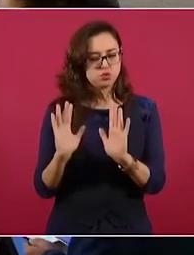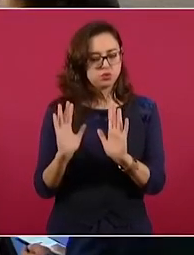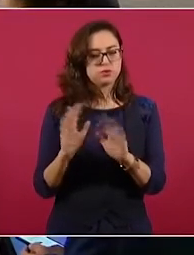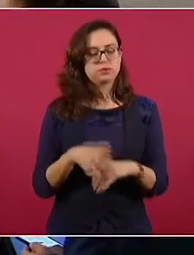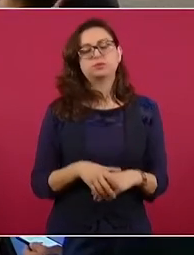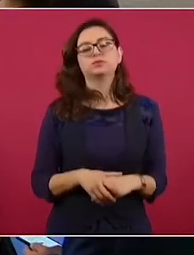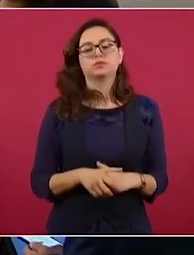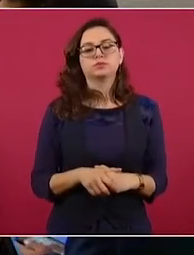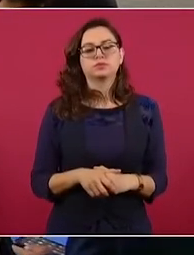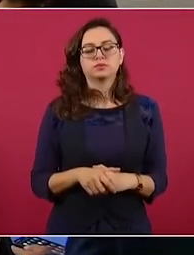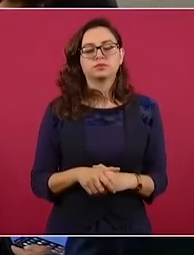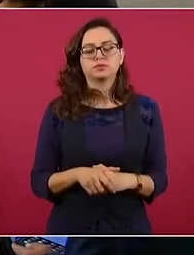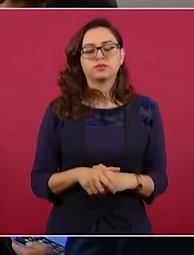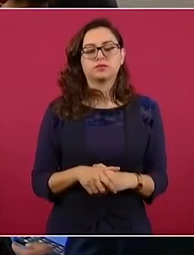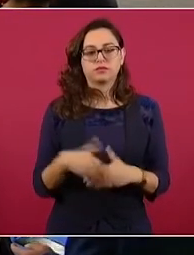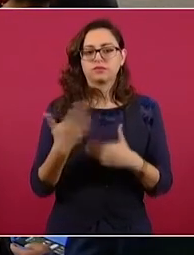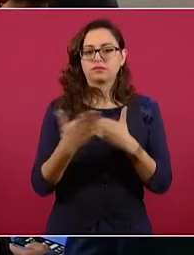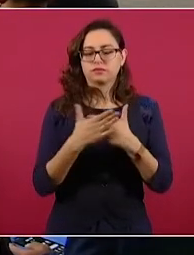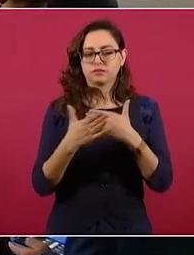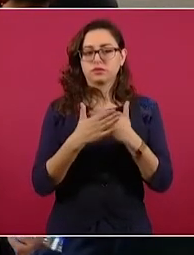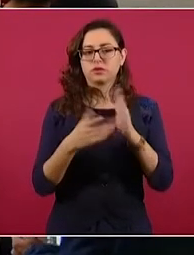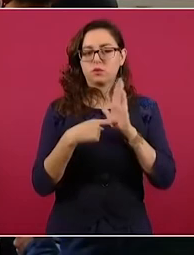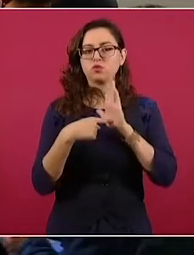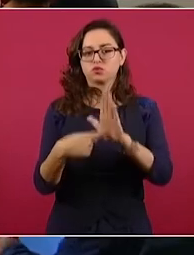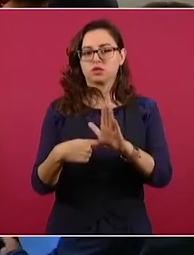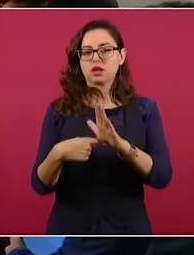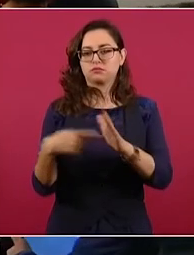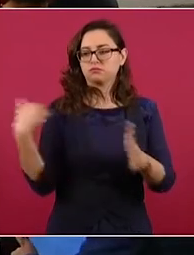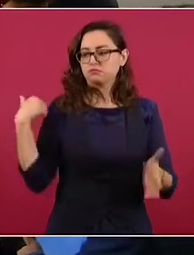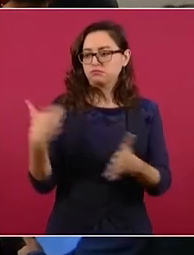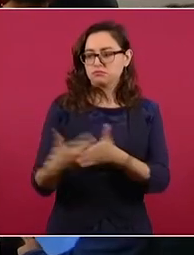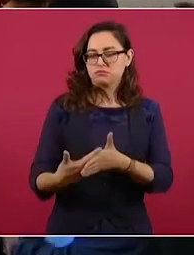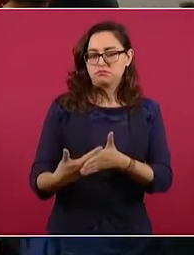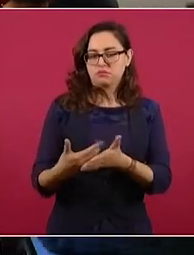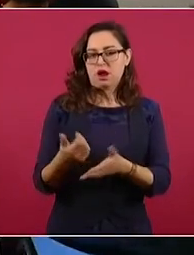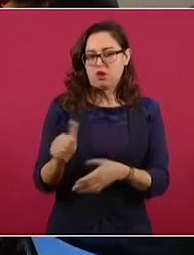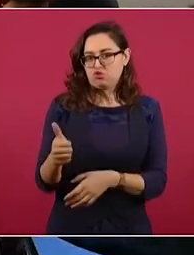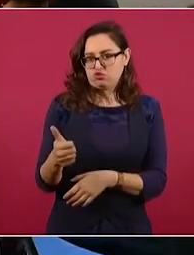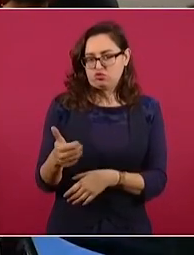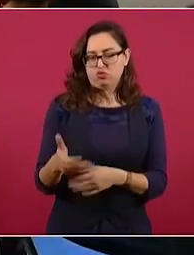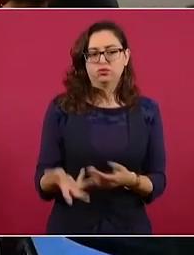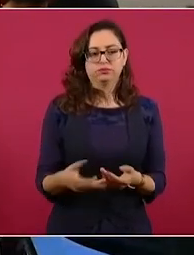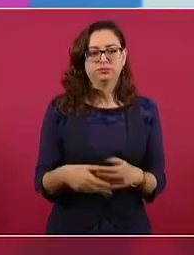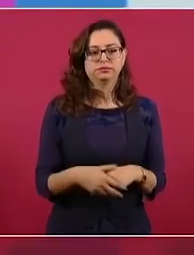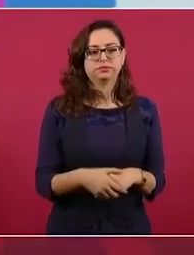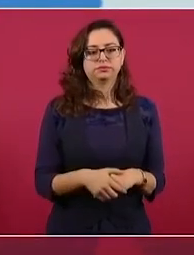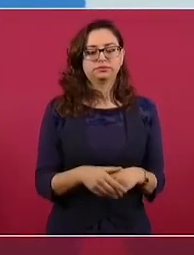Pero ya vamos a presentar la nueva. Este es huevo.